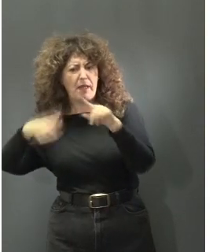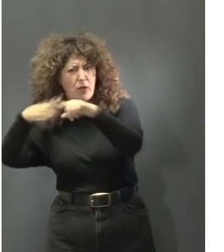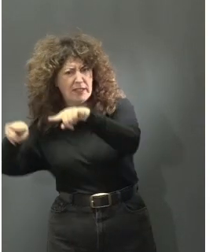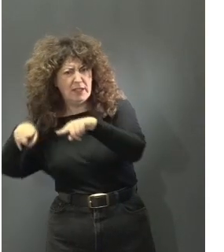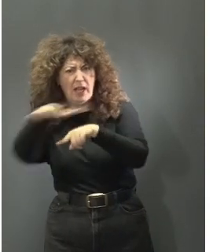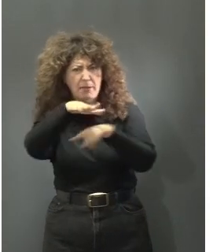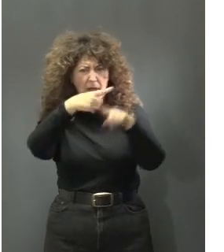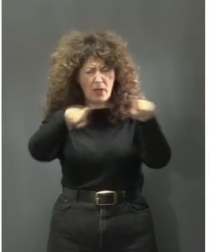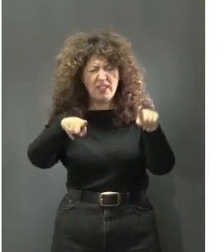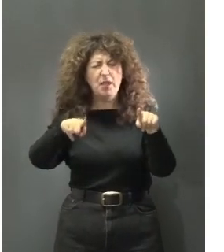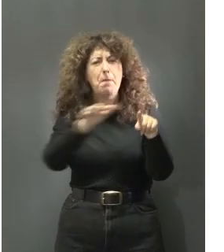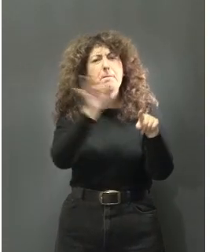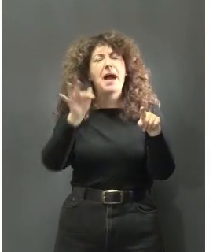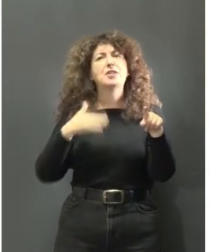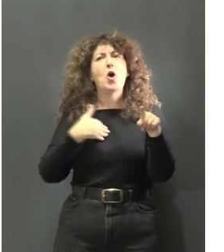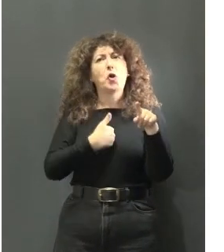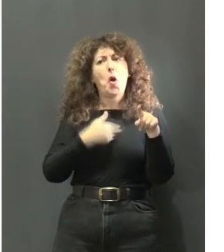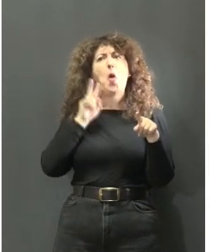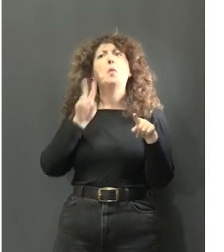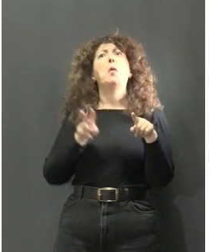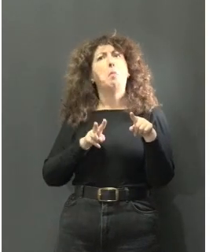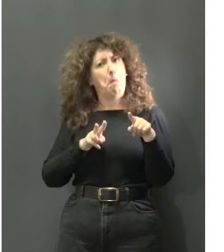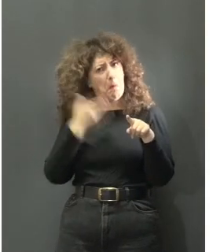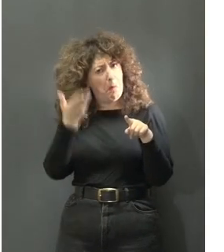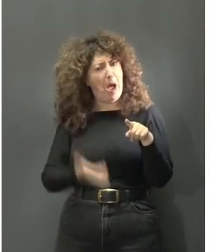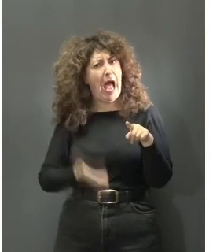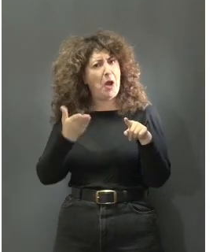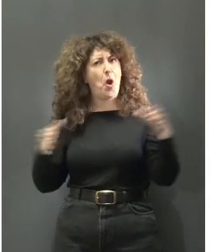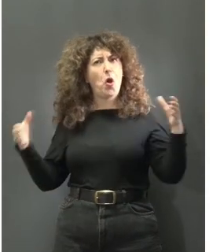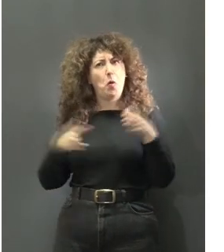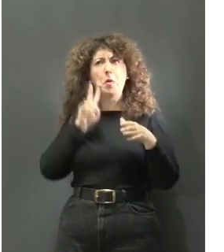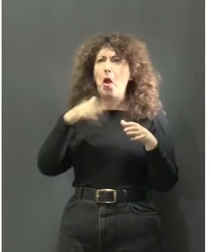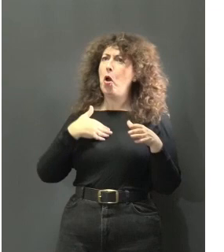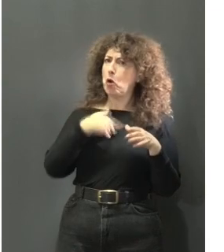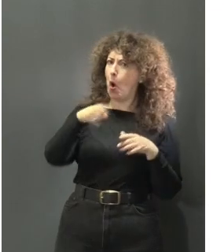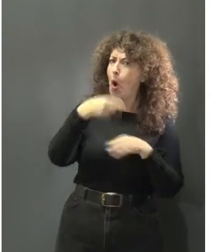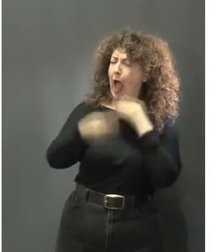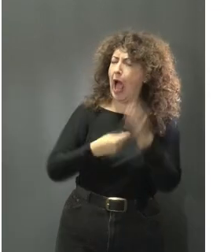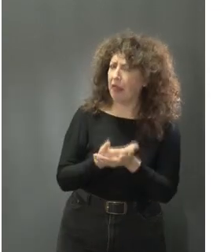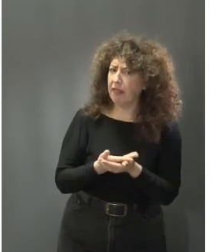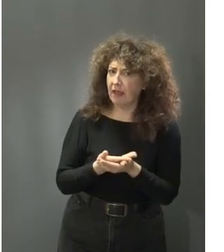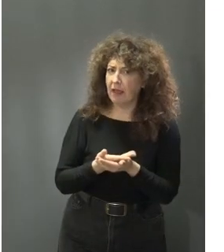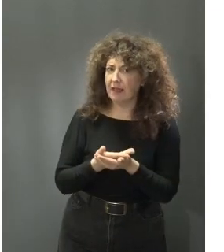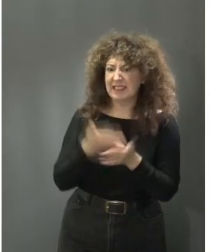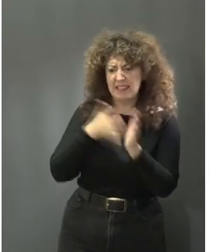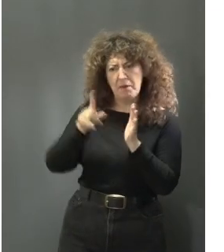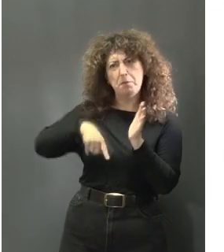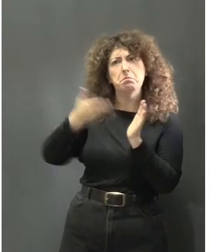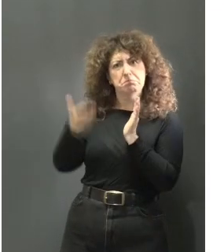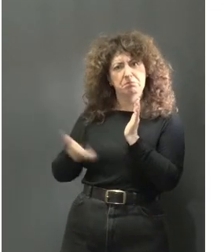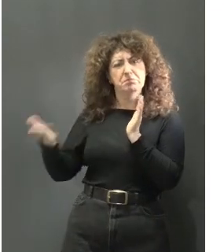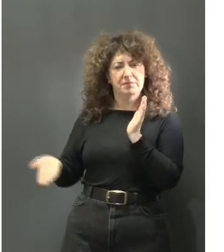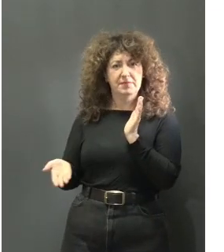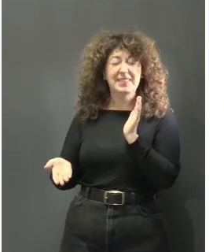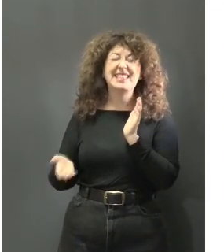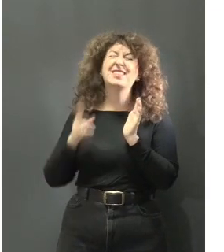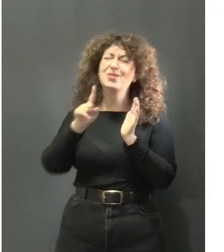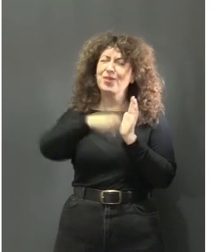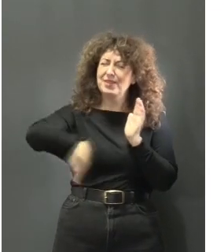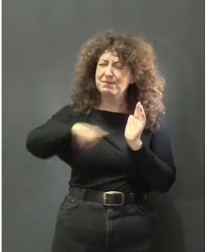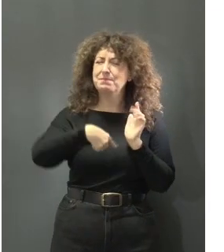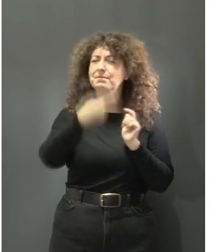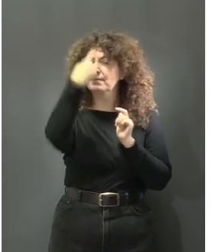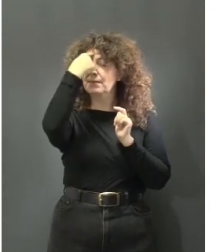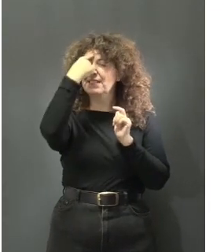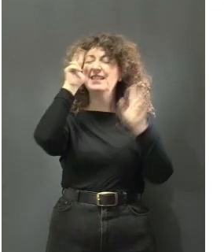roles valorados por la comunidad. Por eso está muy bien tenerlo presente el